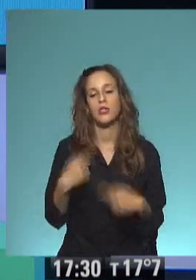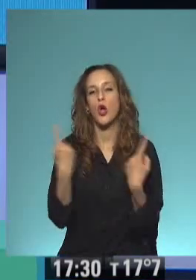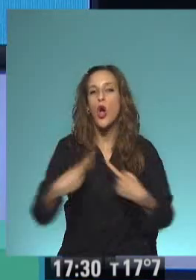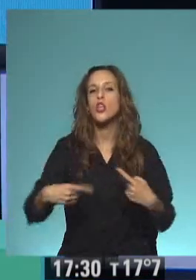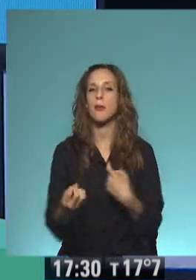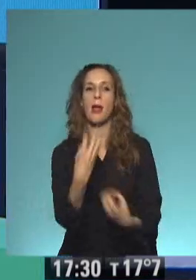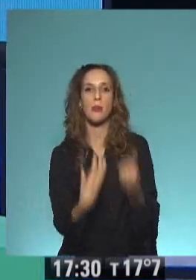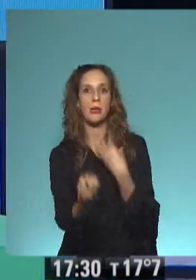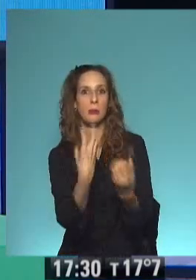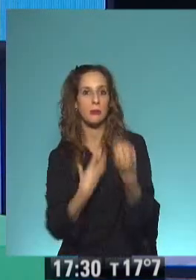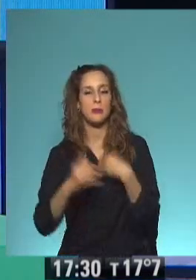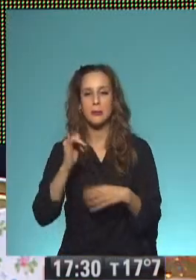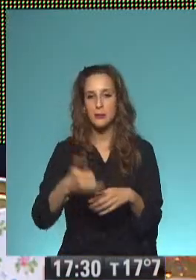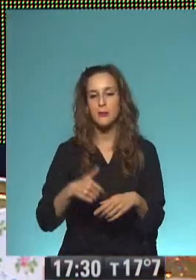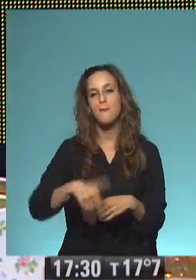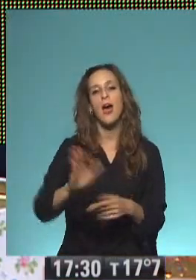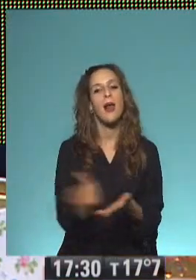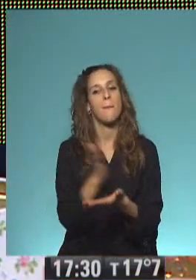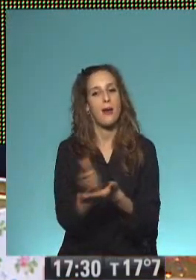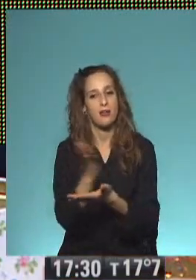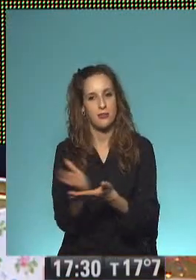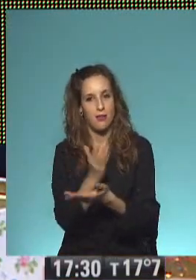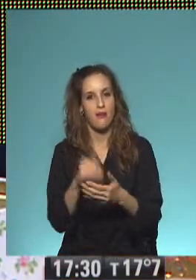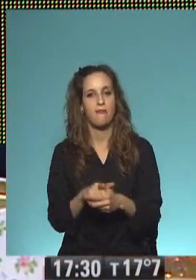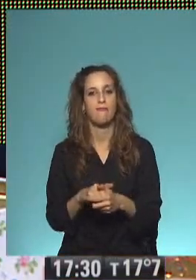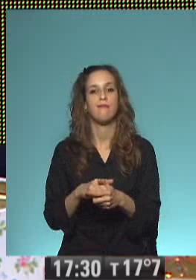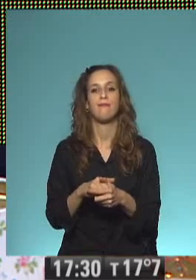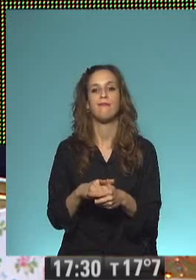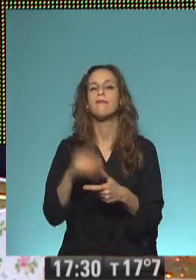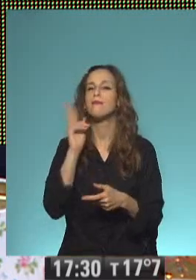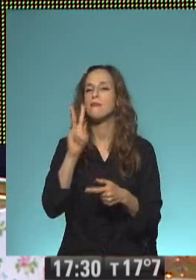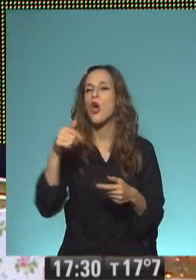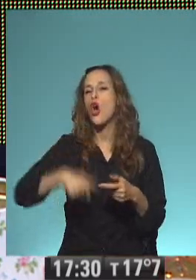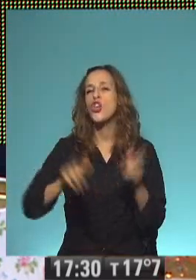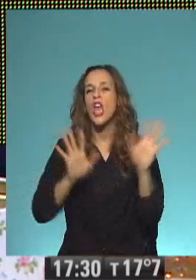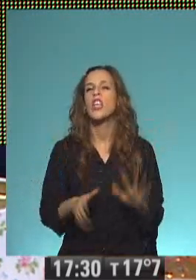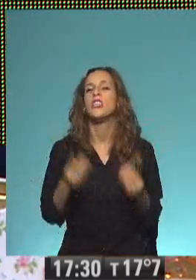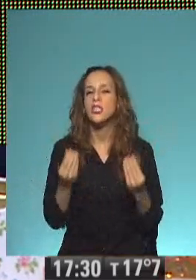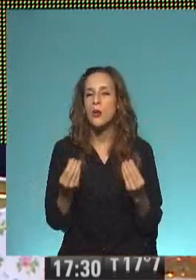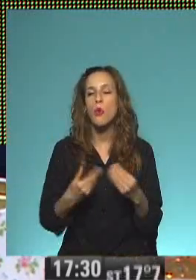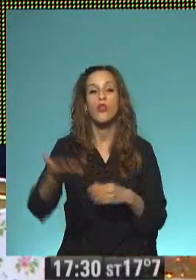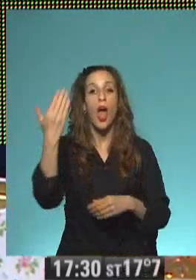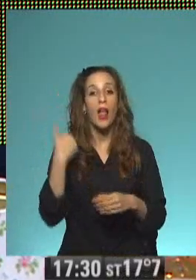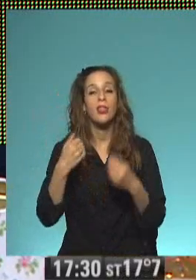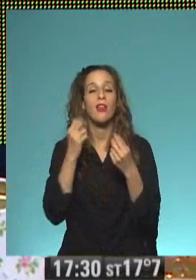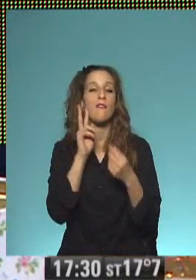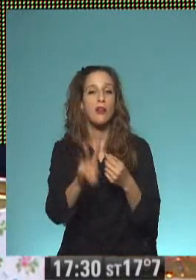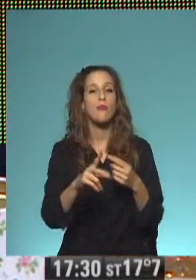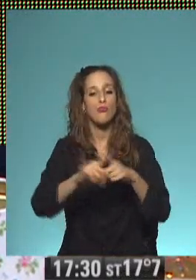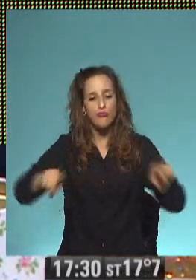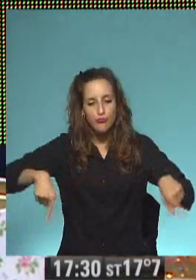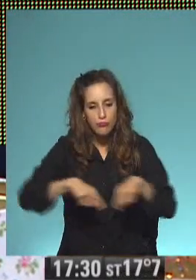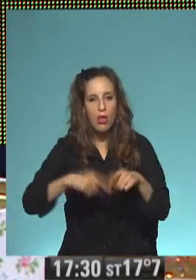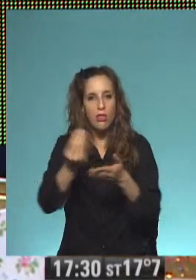es cierto, señor? Exacto. Vamos a repasarlo así por favor. Nos acordamos por favor. Bien. Empezamos con plano, ubicación,